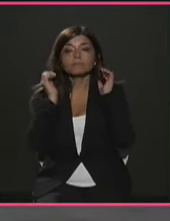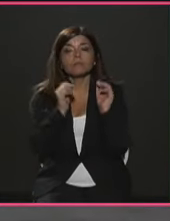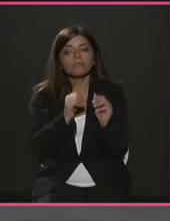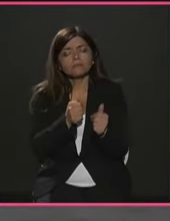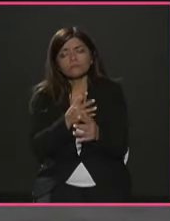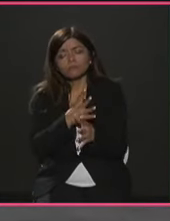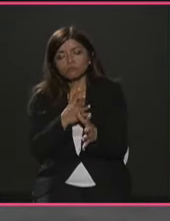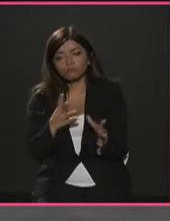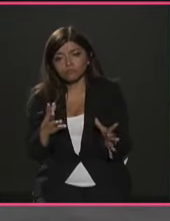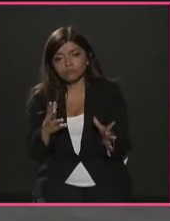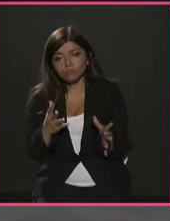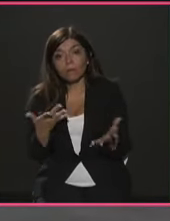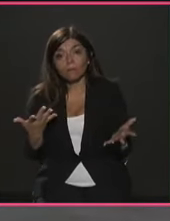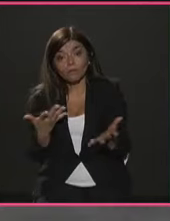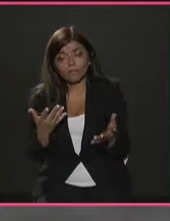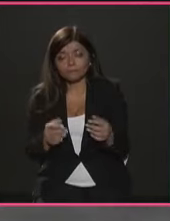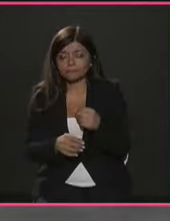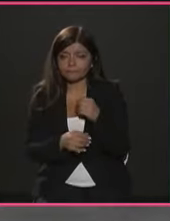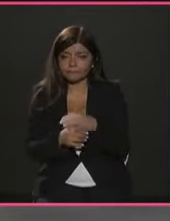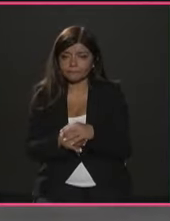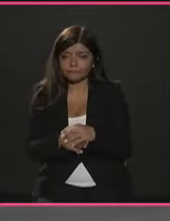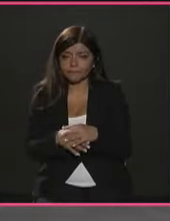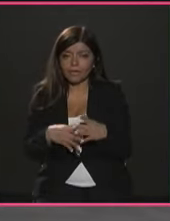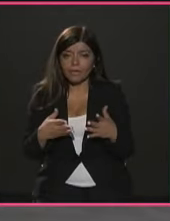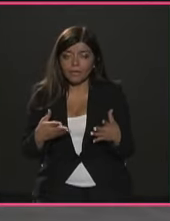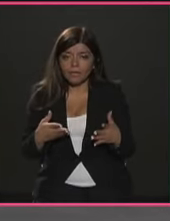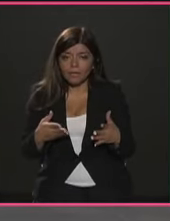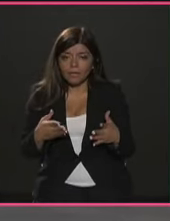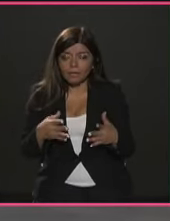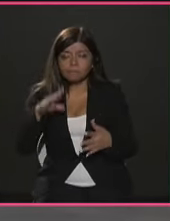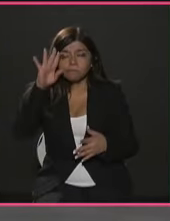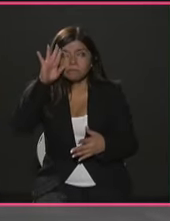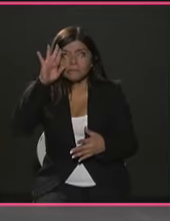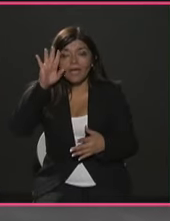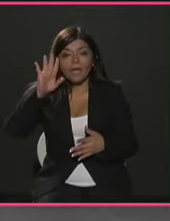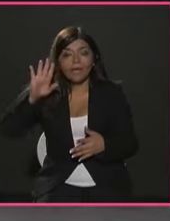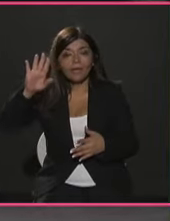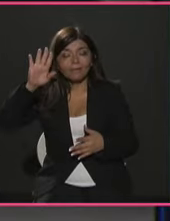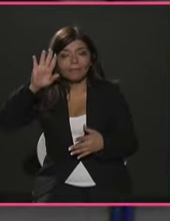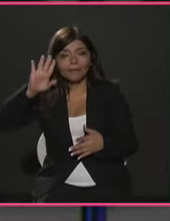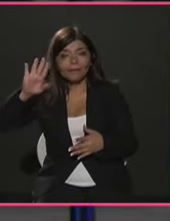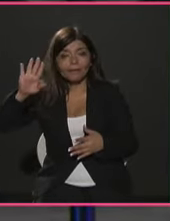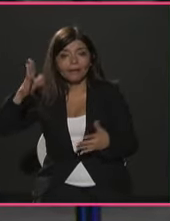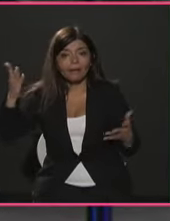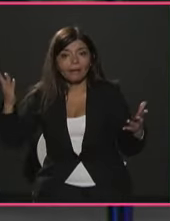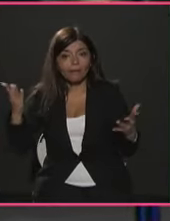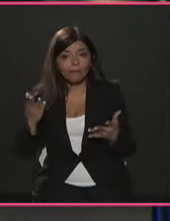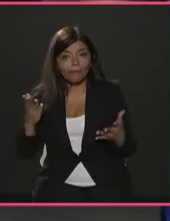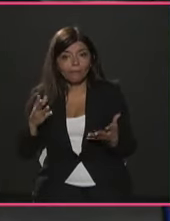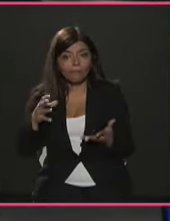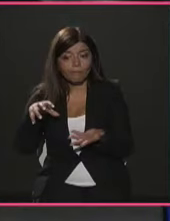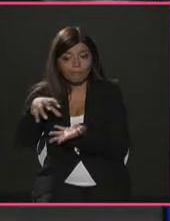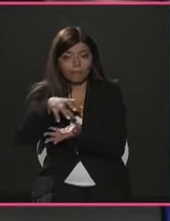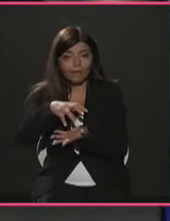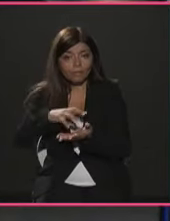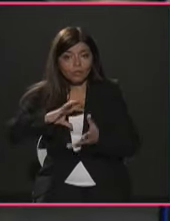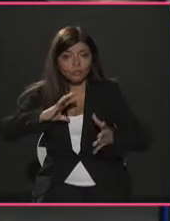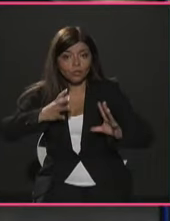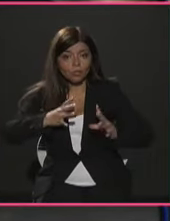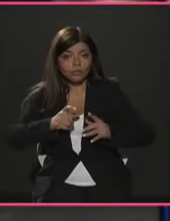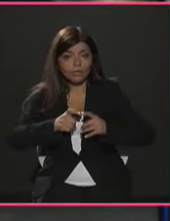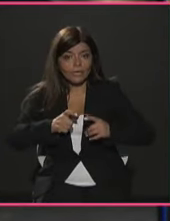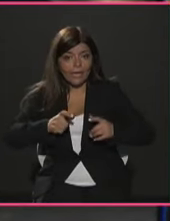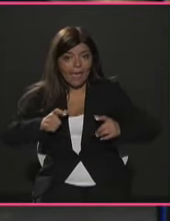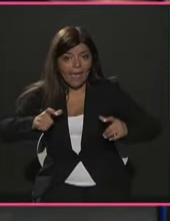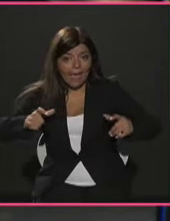es grande porque efectivamente habrá que imaginar Cómo la población mundial que crece